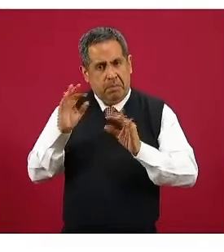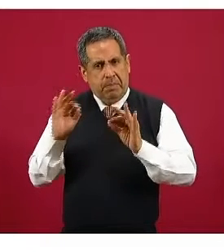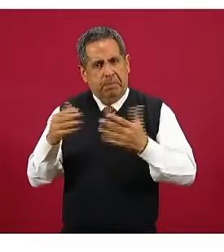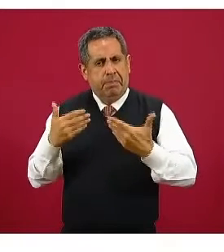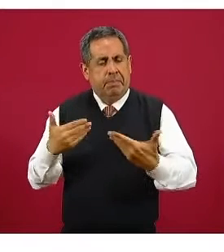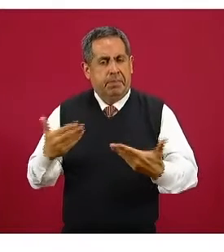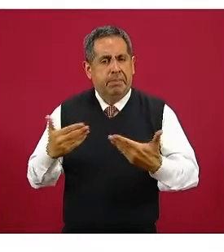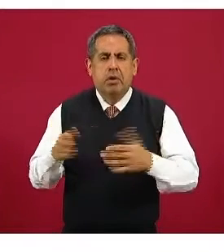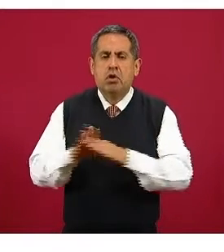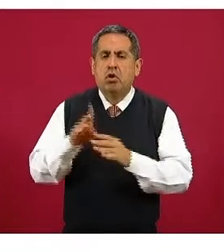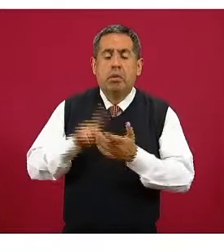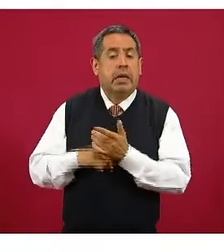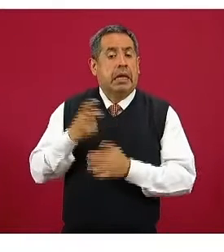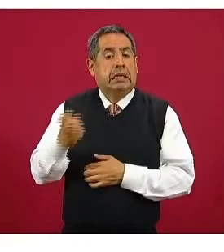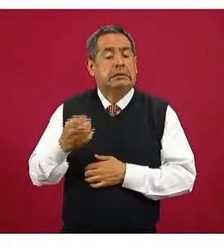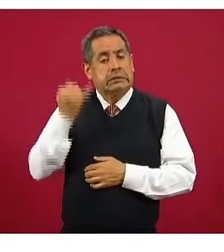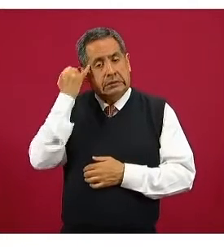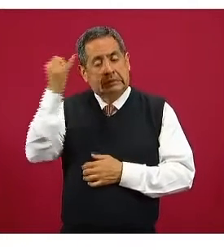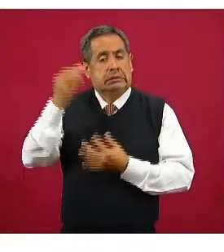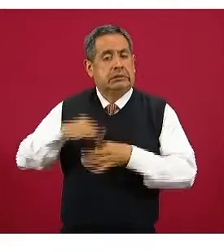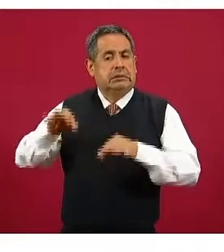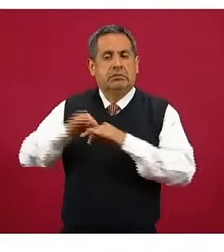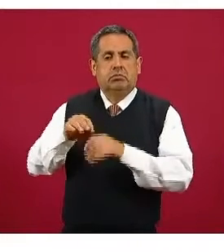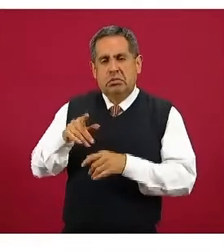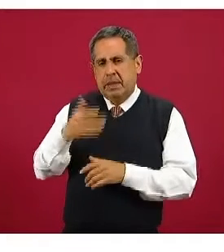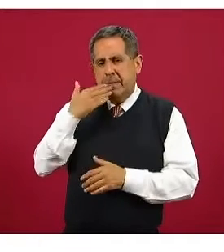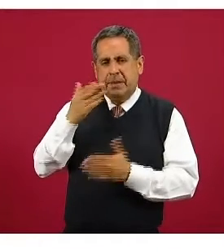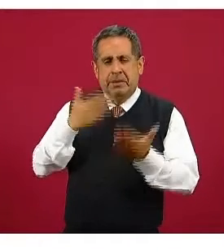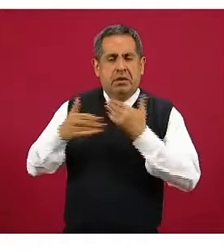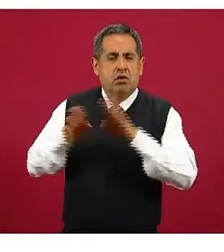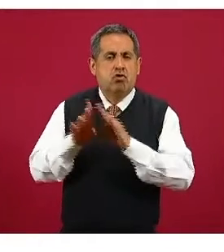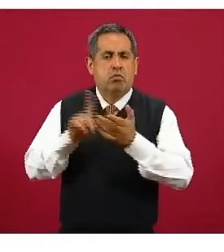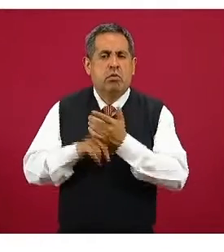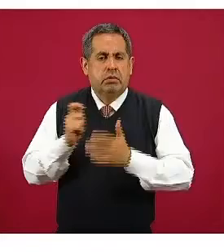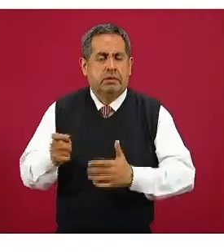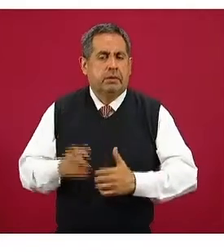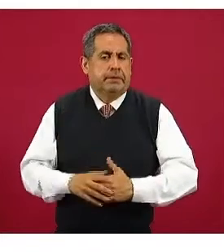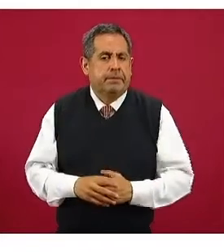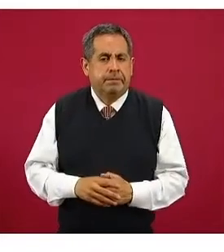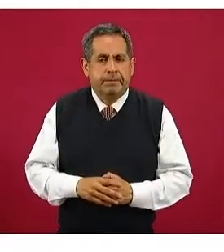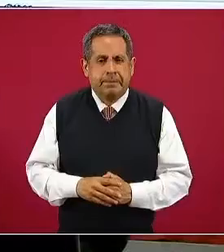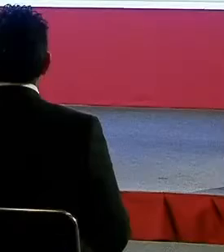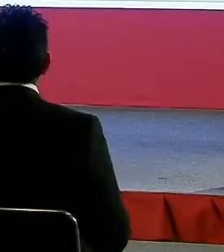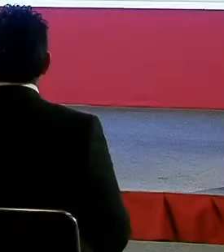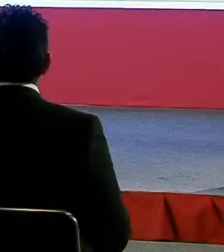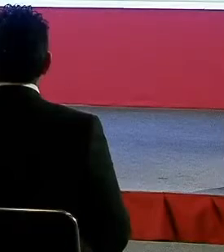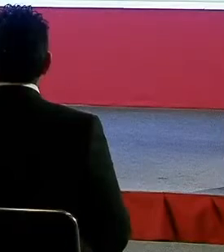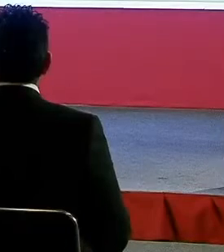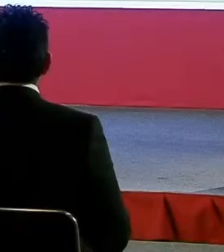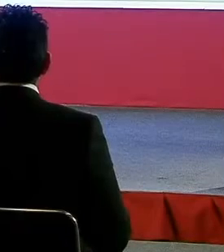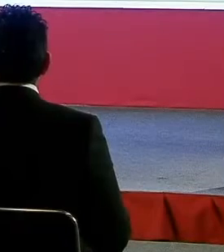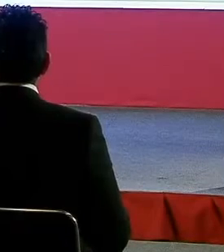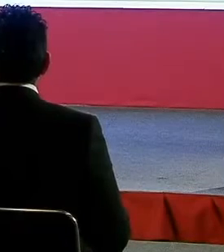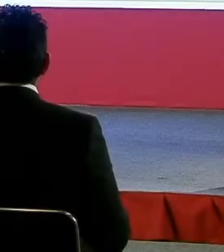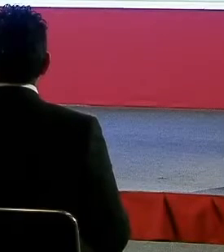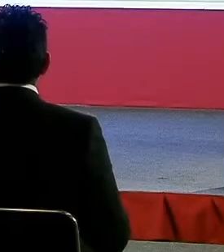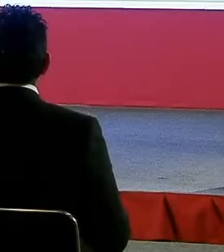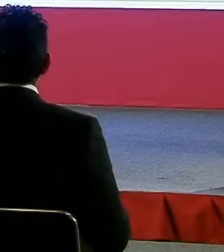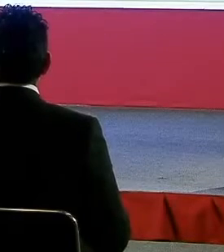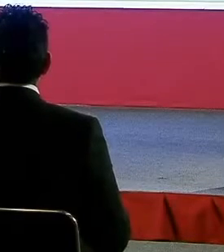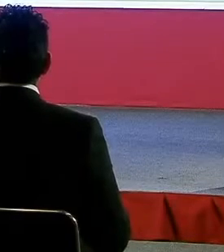logros. Esto es uno de los grandes éxitos que se ha tenido en esta coordinación de todos los programas, y desde aquí, pues